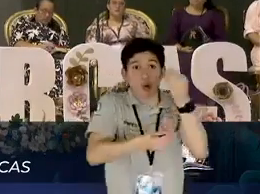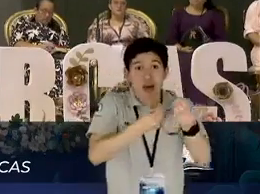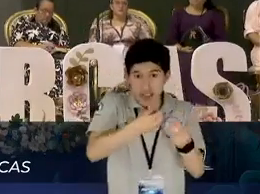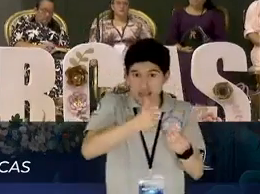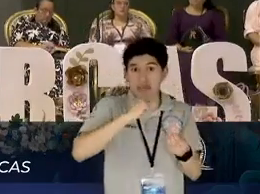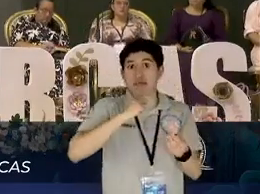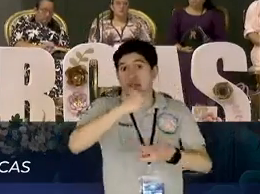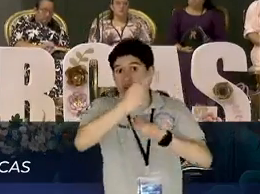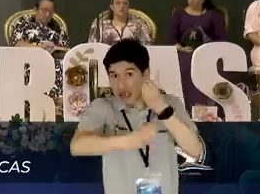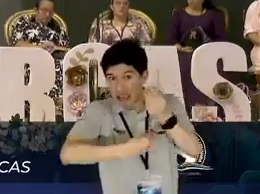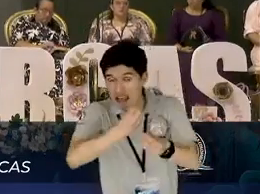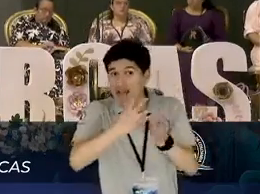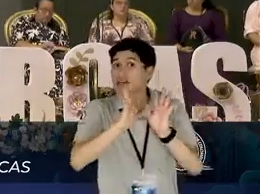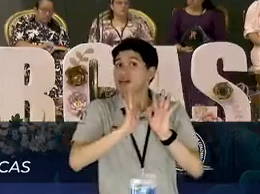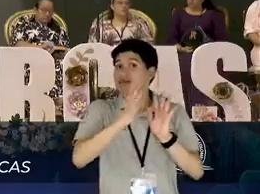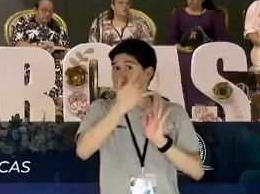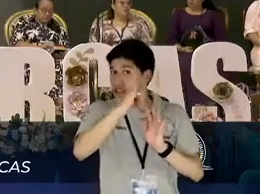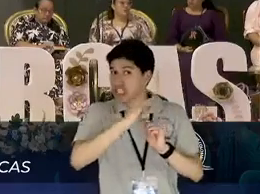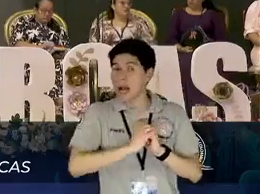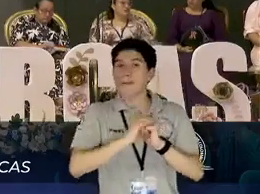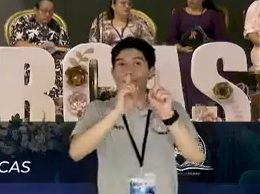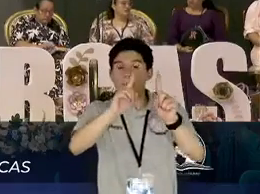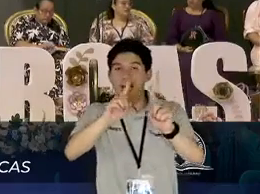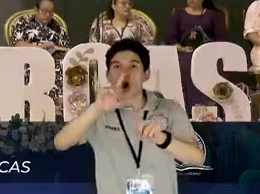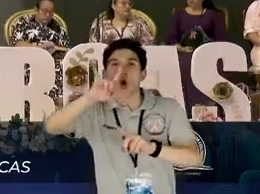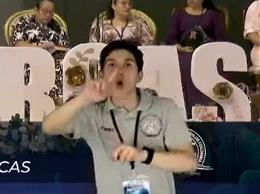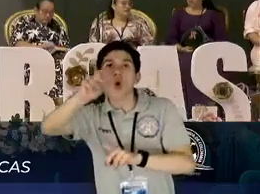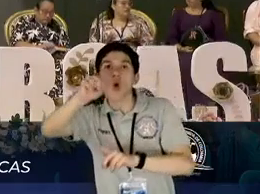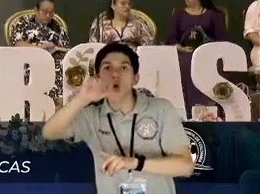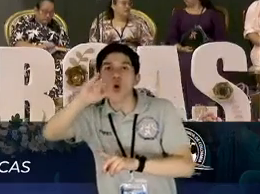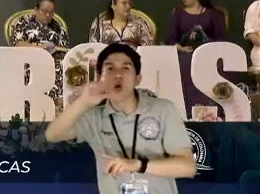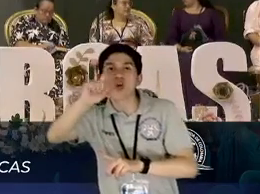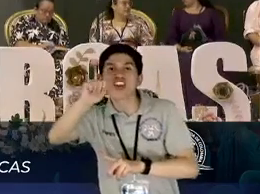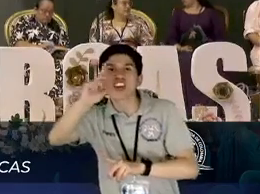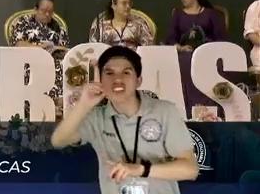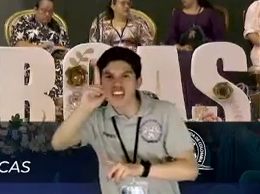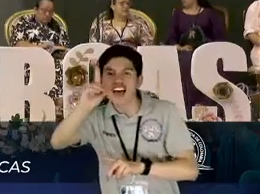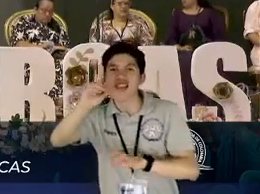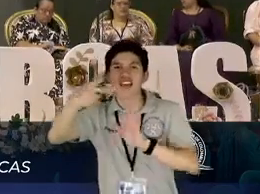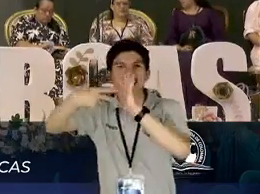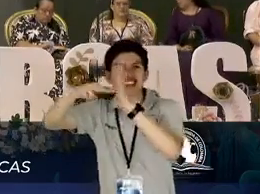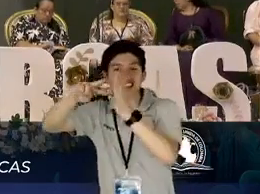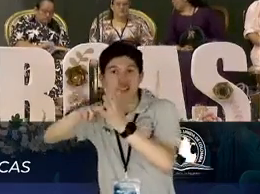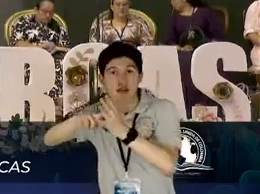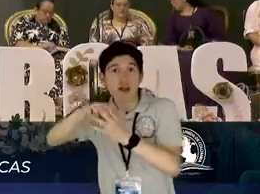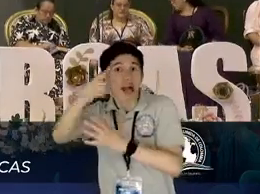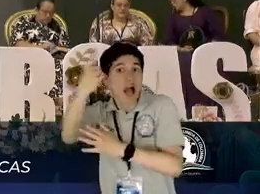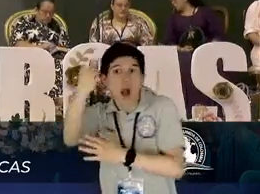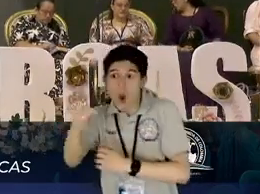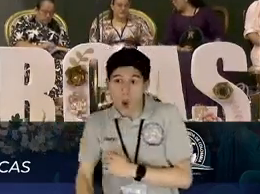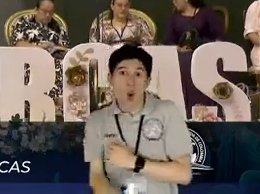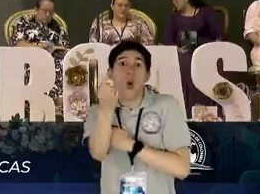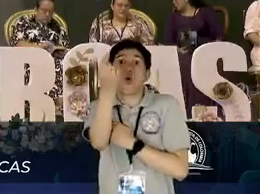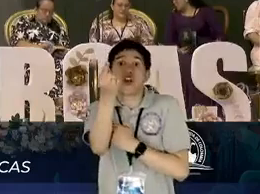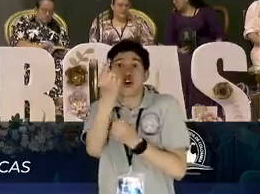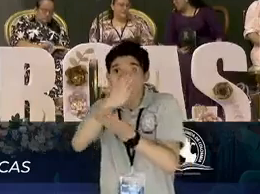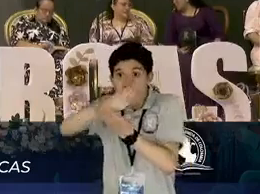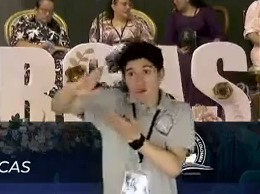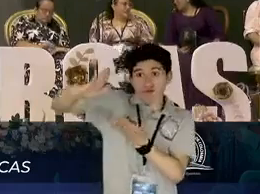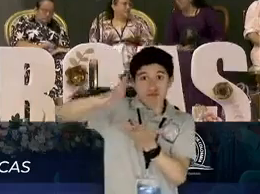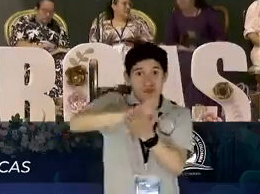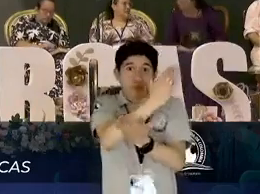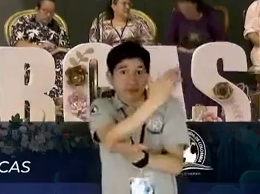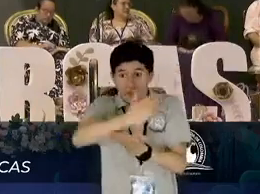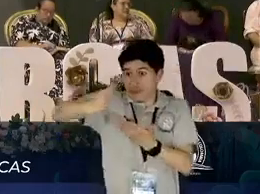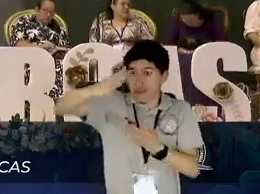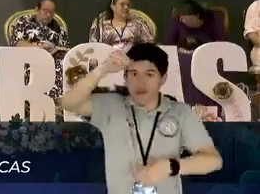la unidad es sinónimo de singularidad, que no se puede dividir, y que si